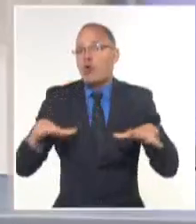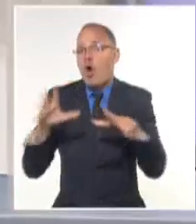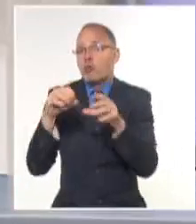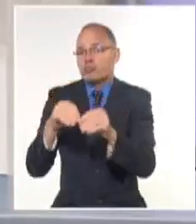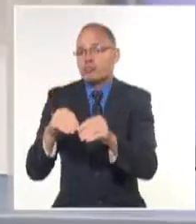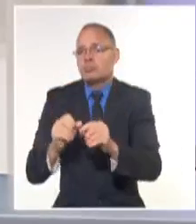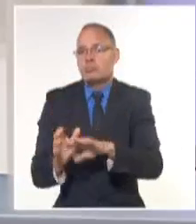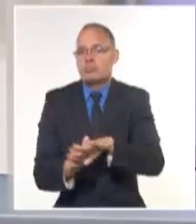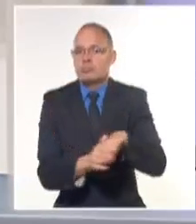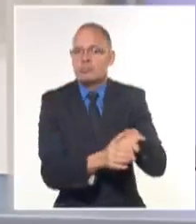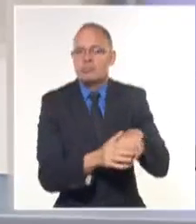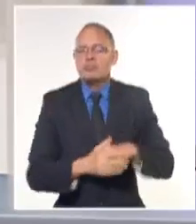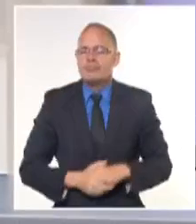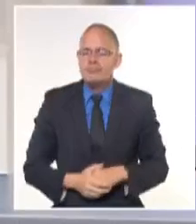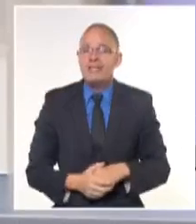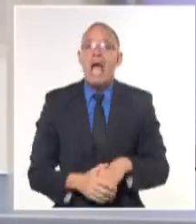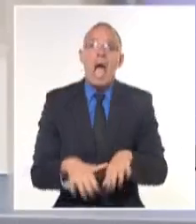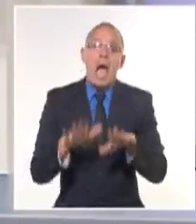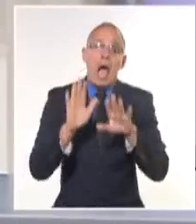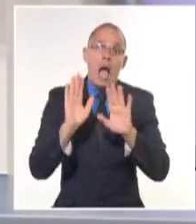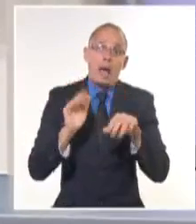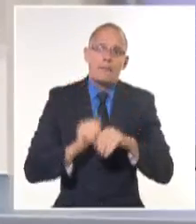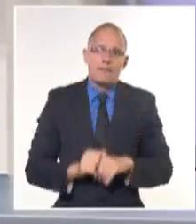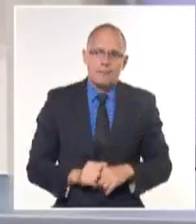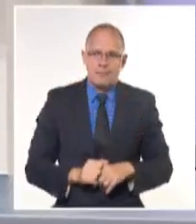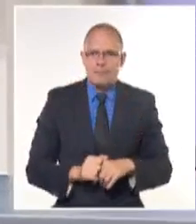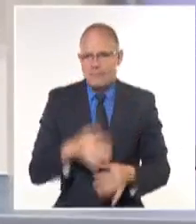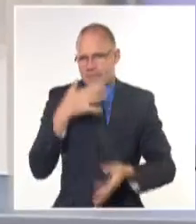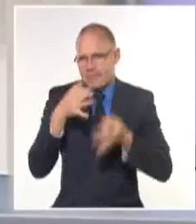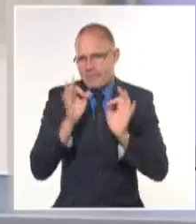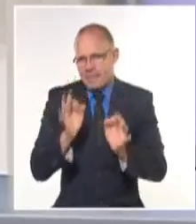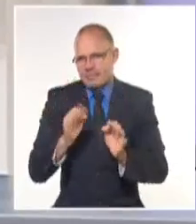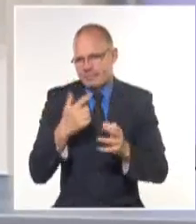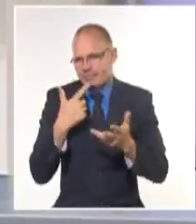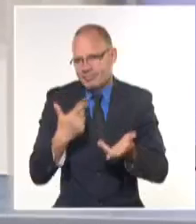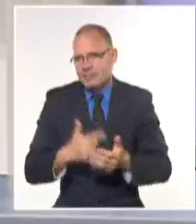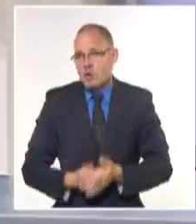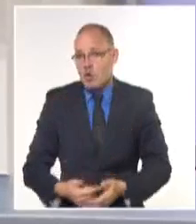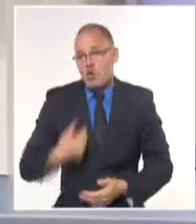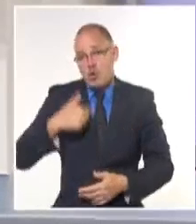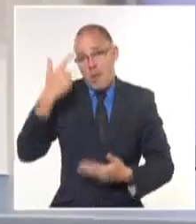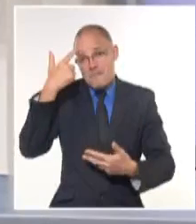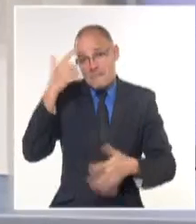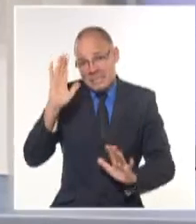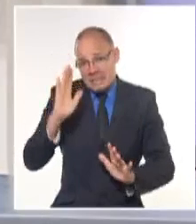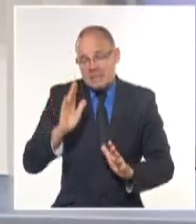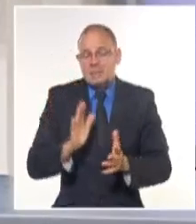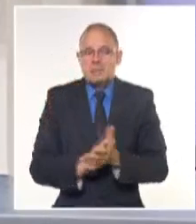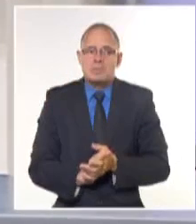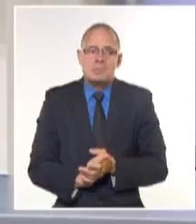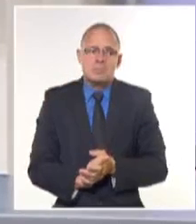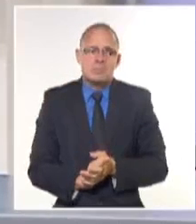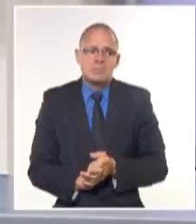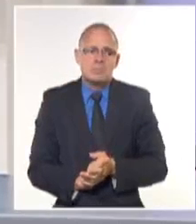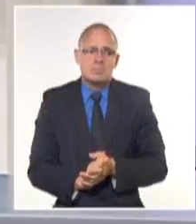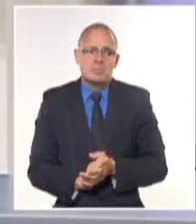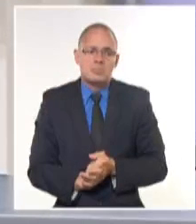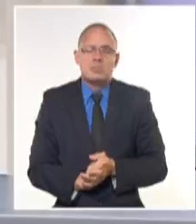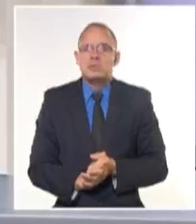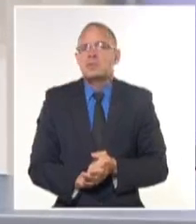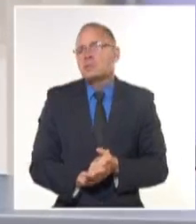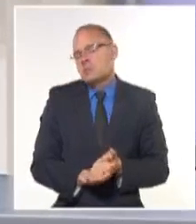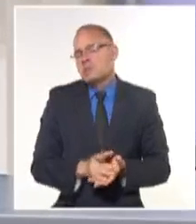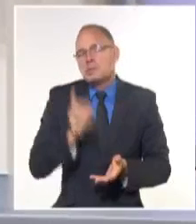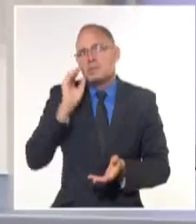la rendición de cuentas quiero hablar, porque yo creo que muchos de los lugares donde ocurren estos